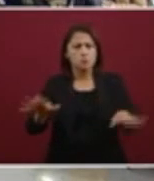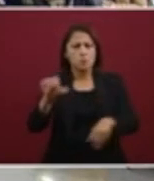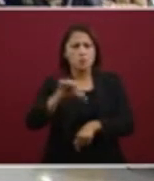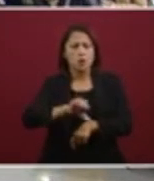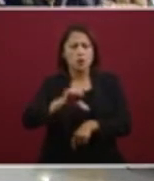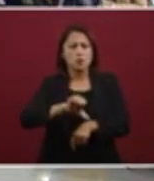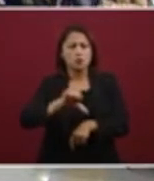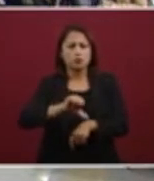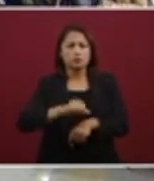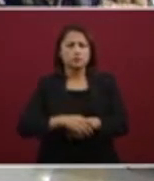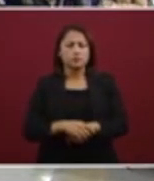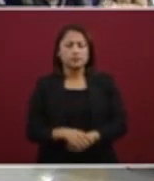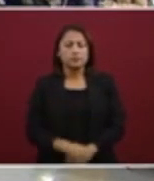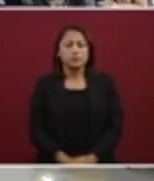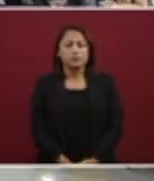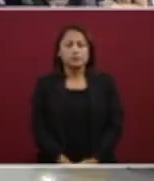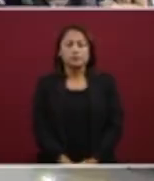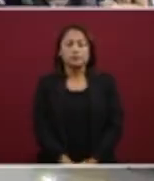Es que